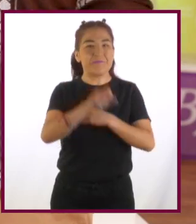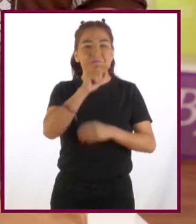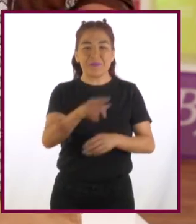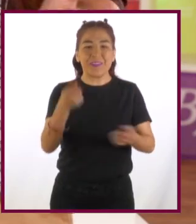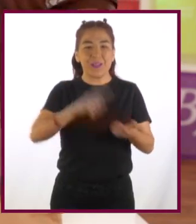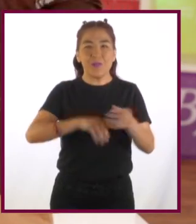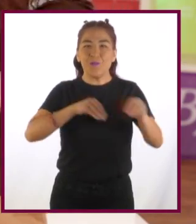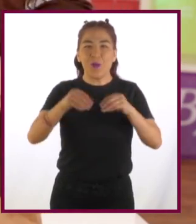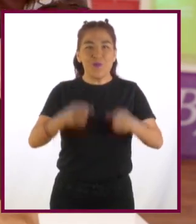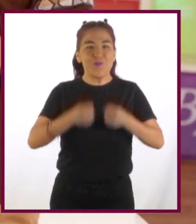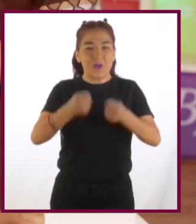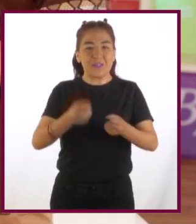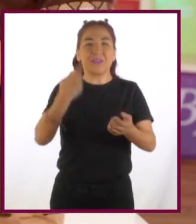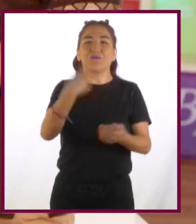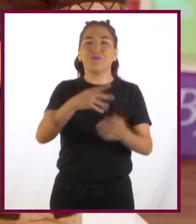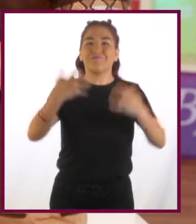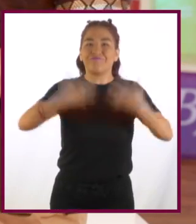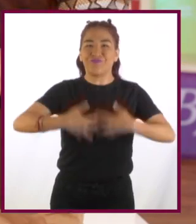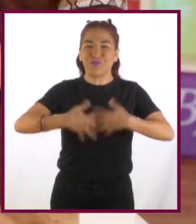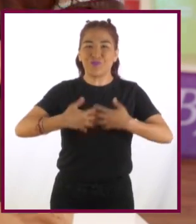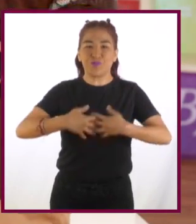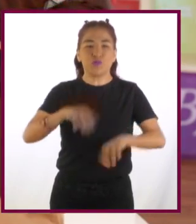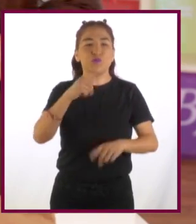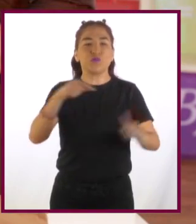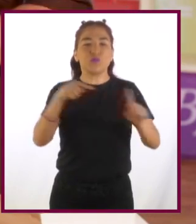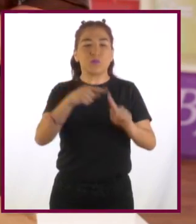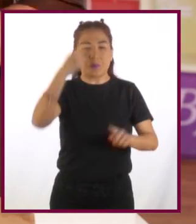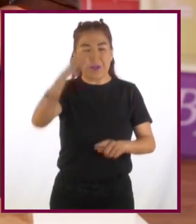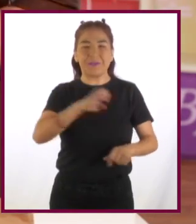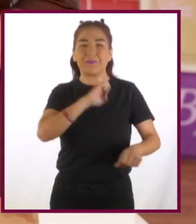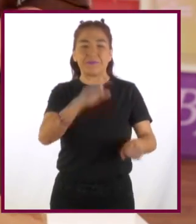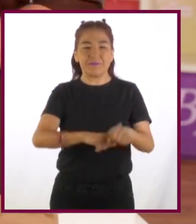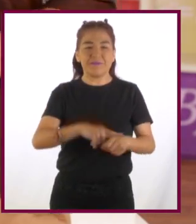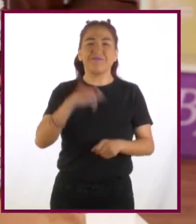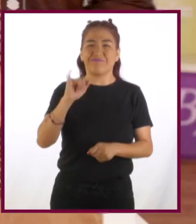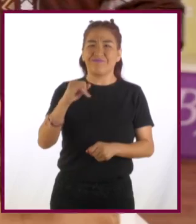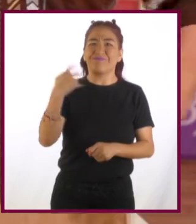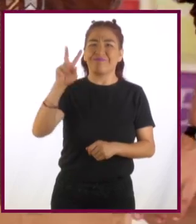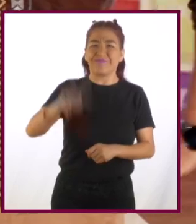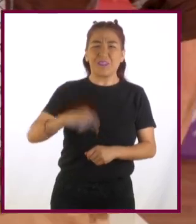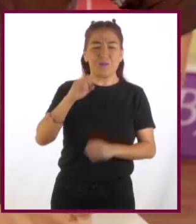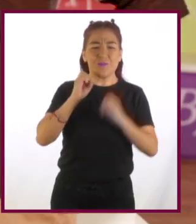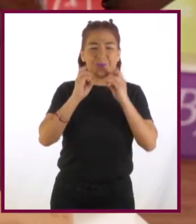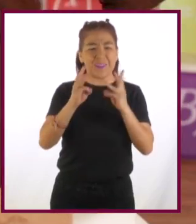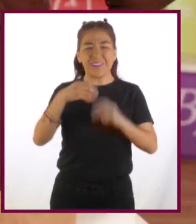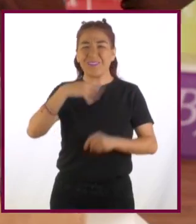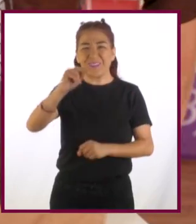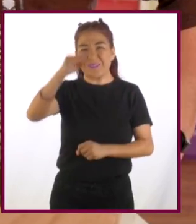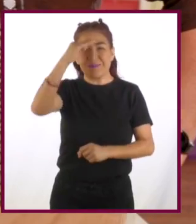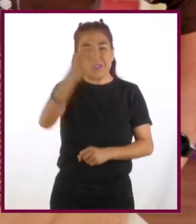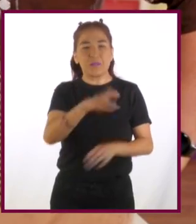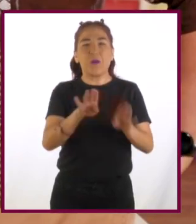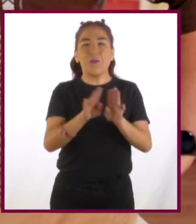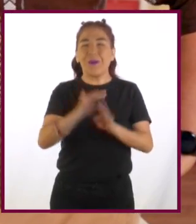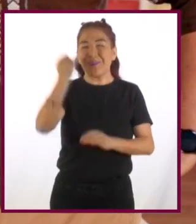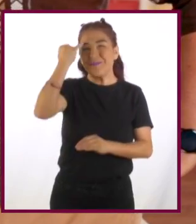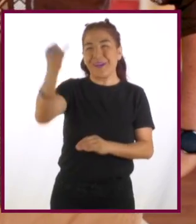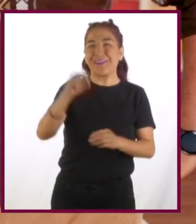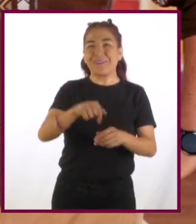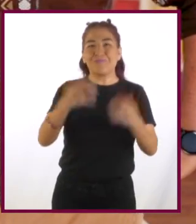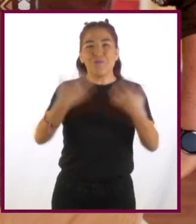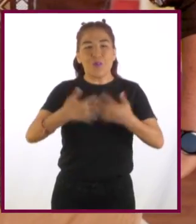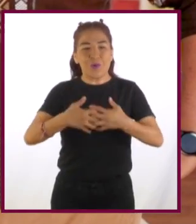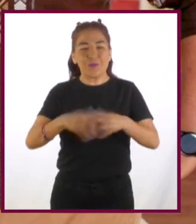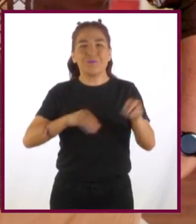objetos se mueven con las mismas fuerzas que algunas máquinas que sí tienen una finalidad determinada, ¿no? Wow, nunca lo había pensado así. Me imaginé un motor